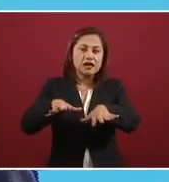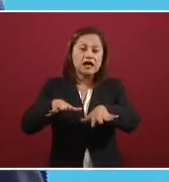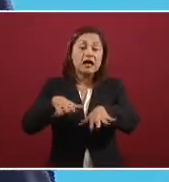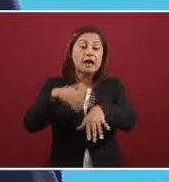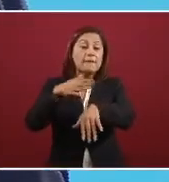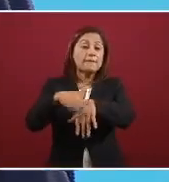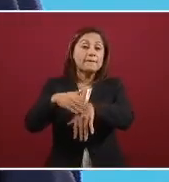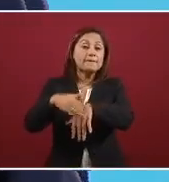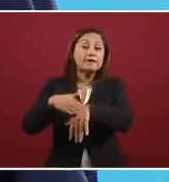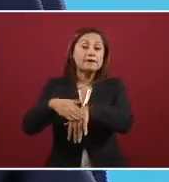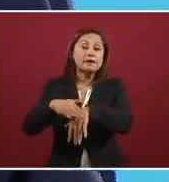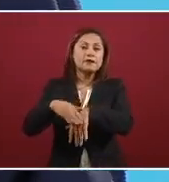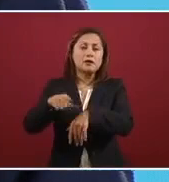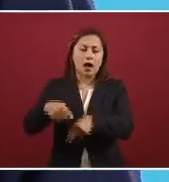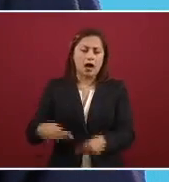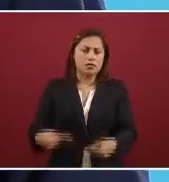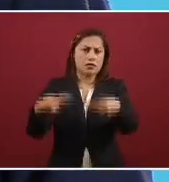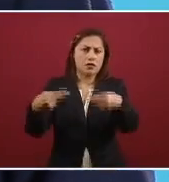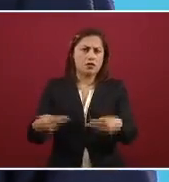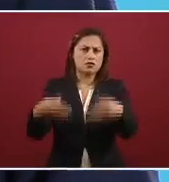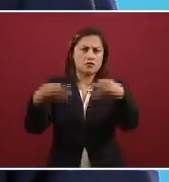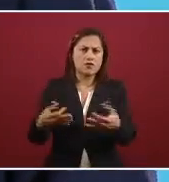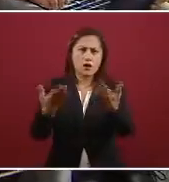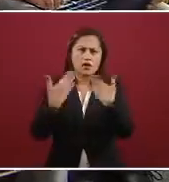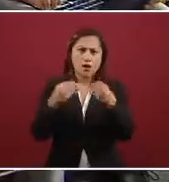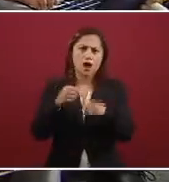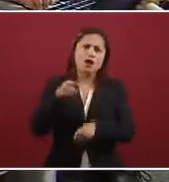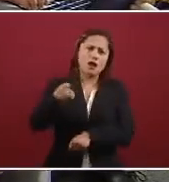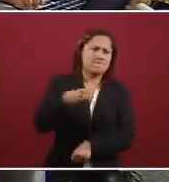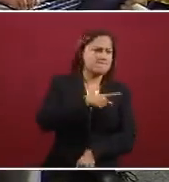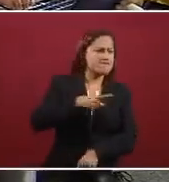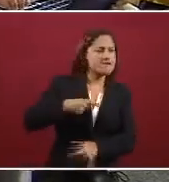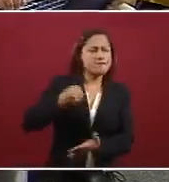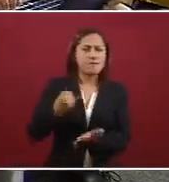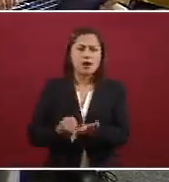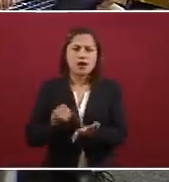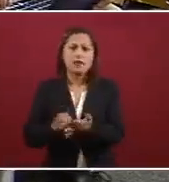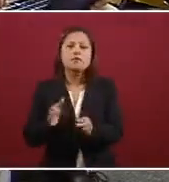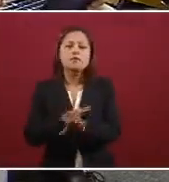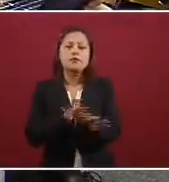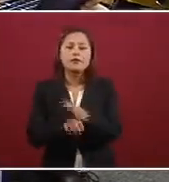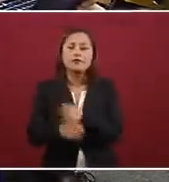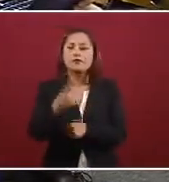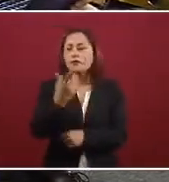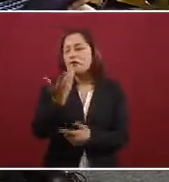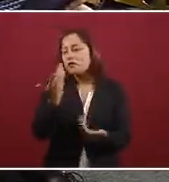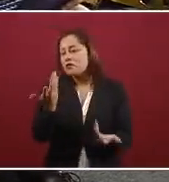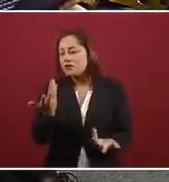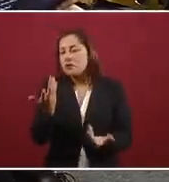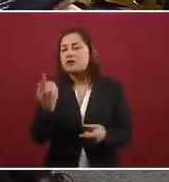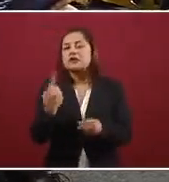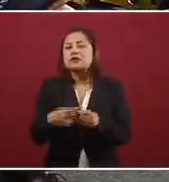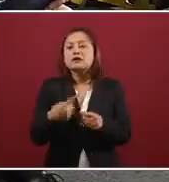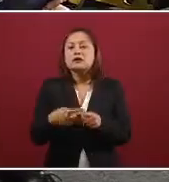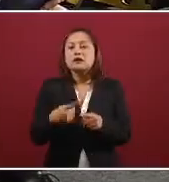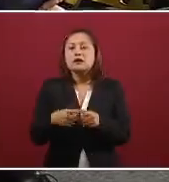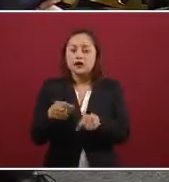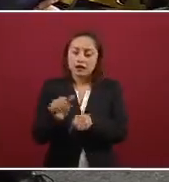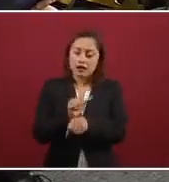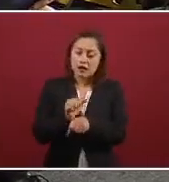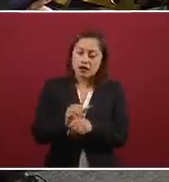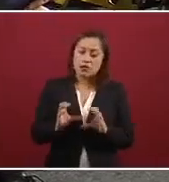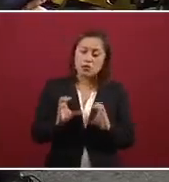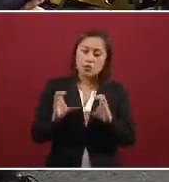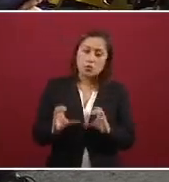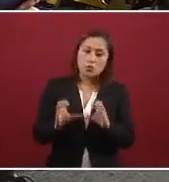pidiendo que pagaran impuestos el viene viene y el que se busca la